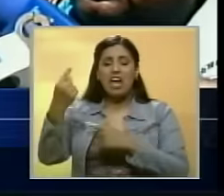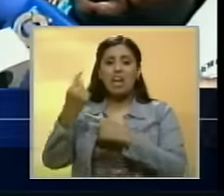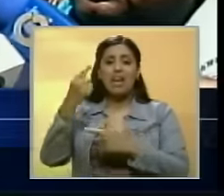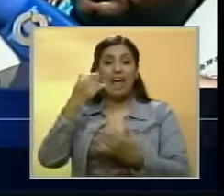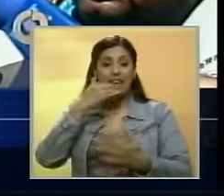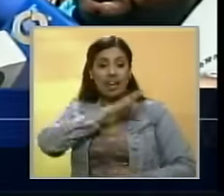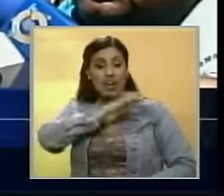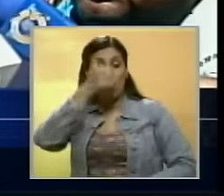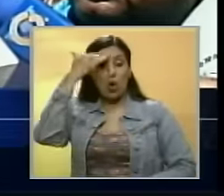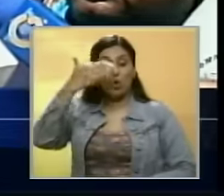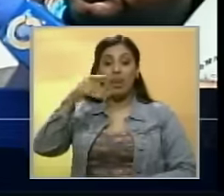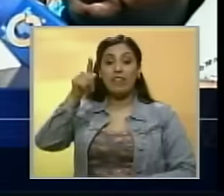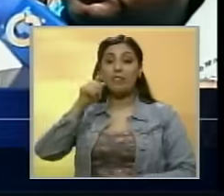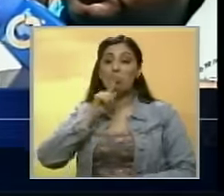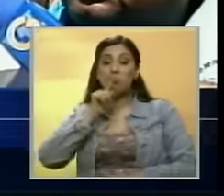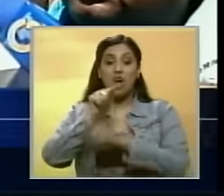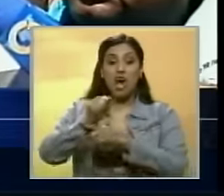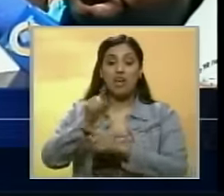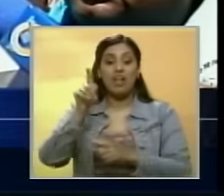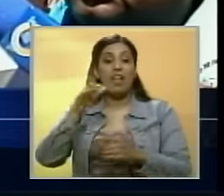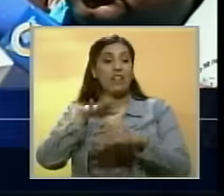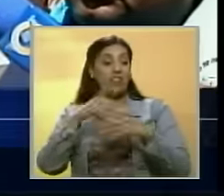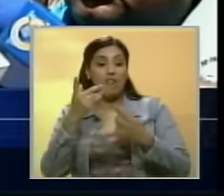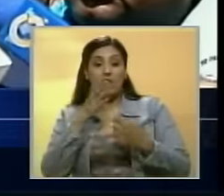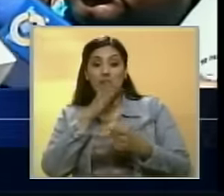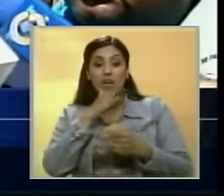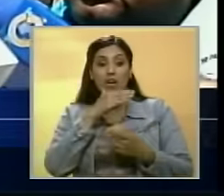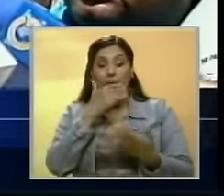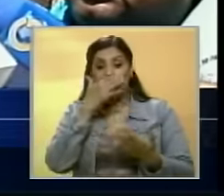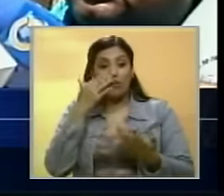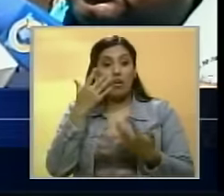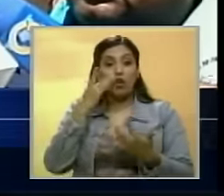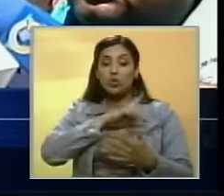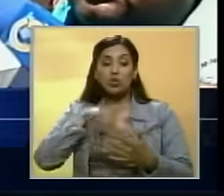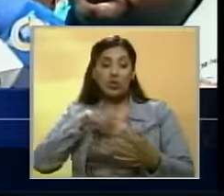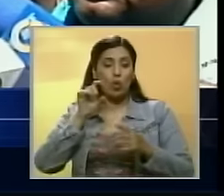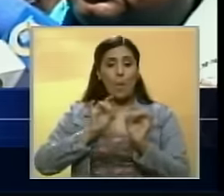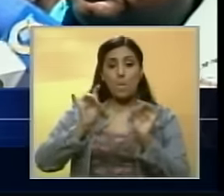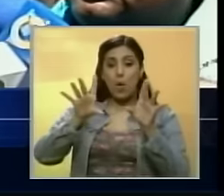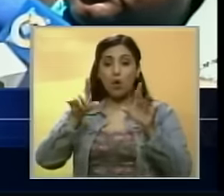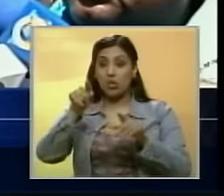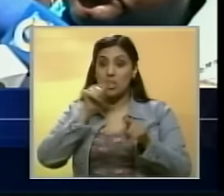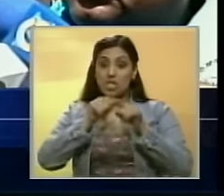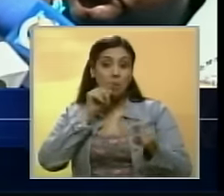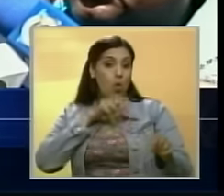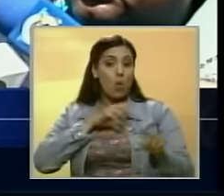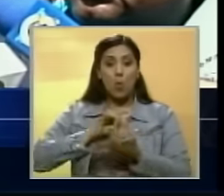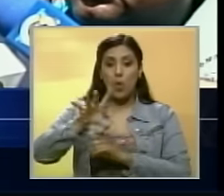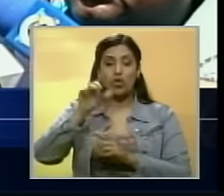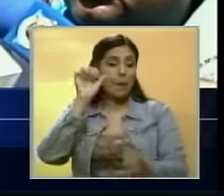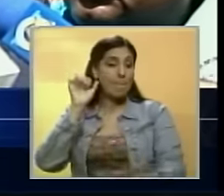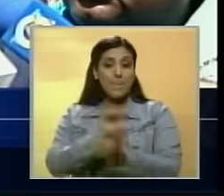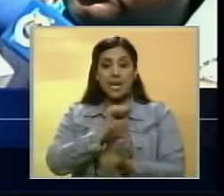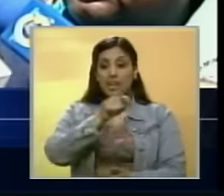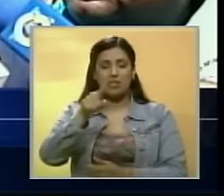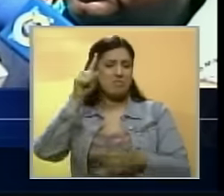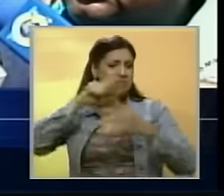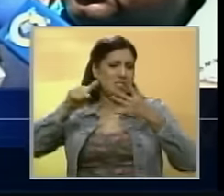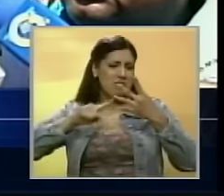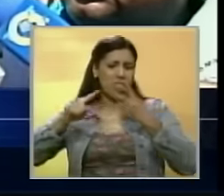del Coronel en que había un estado de excepción de que había este nos iban a despedir de que iban a meter presos de que iban a hacer